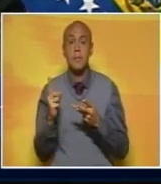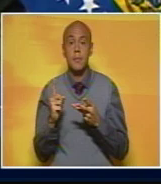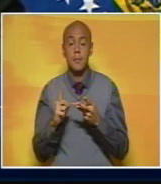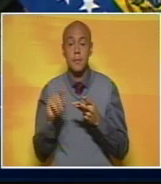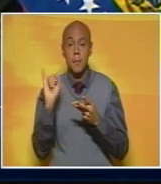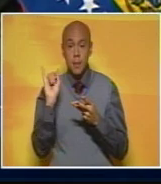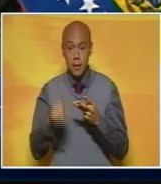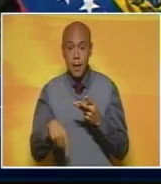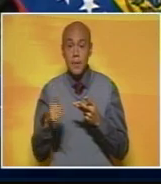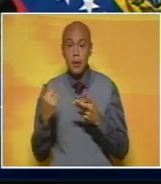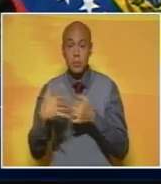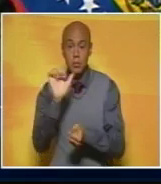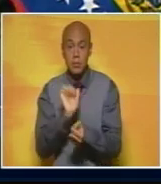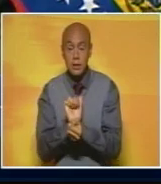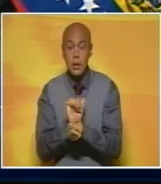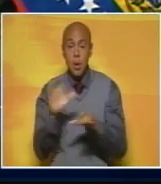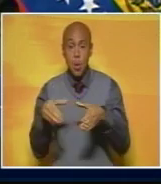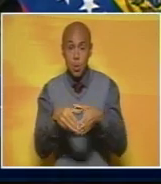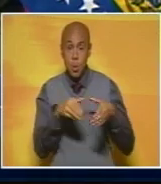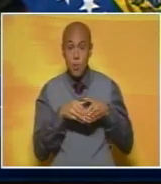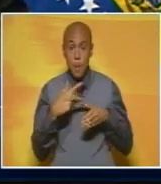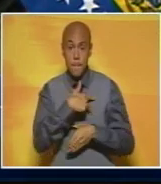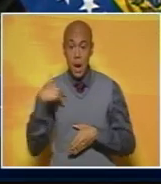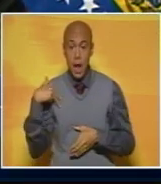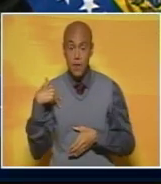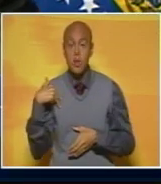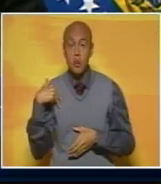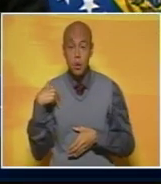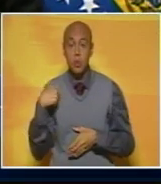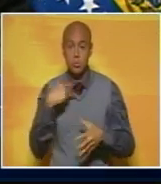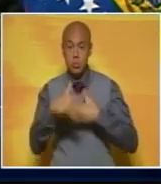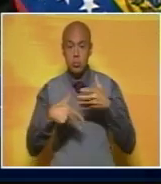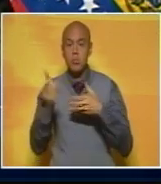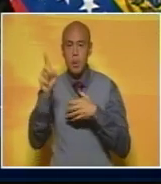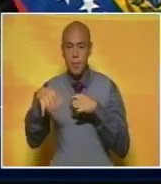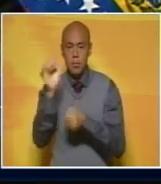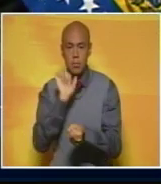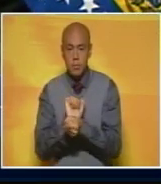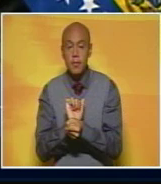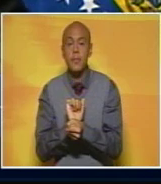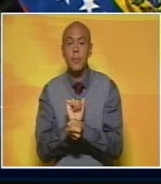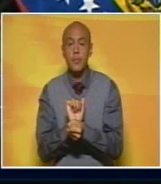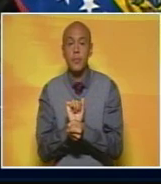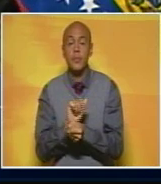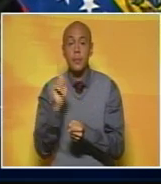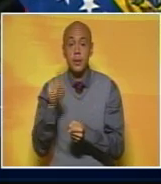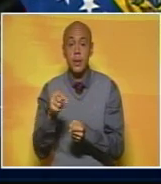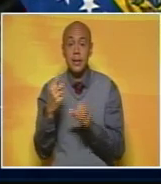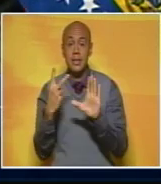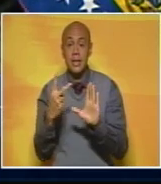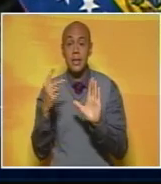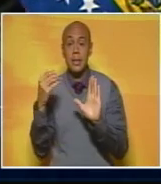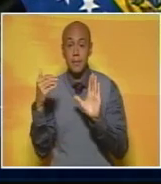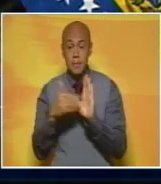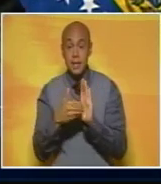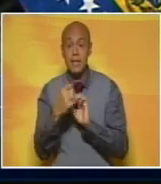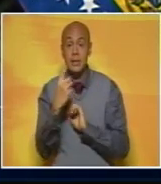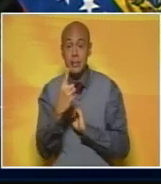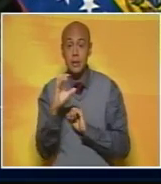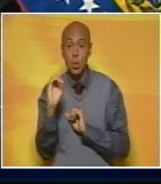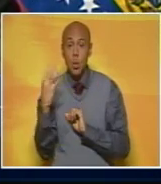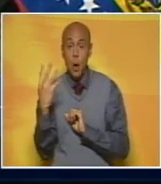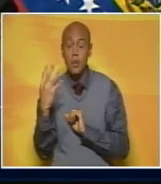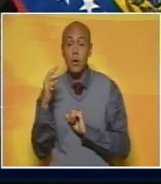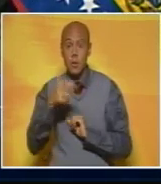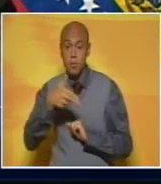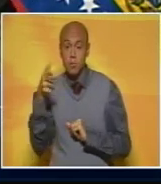desmantelaron 3.022 organizaciones dedicadas al crimen. Se recuperaron 7.104 armas de fuego